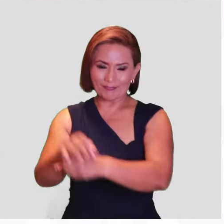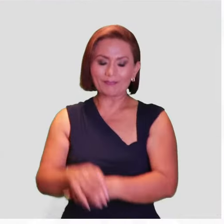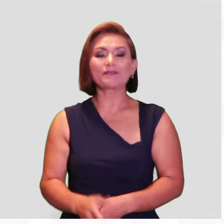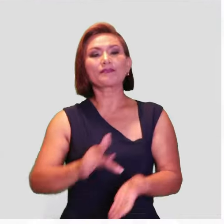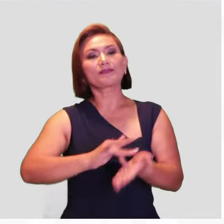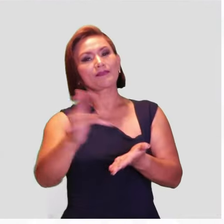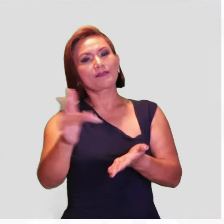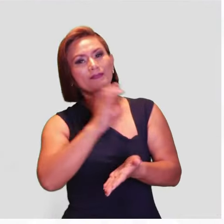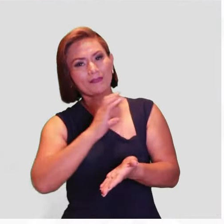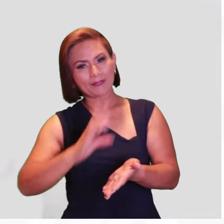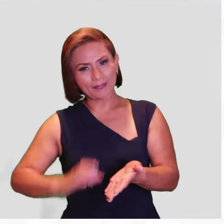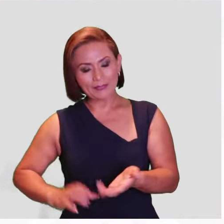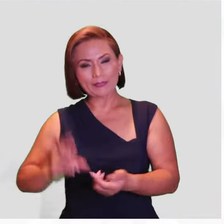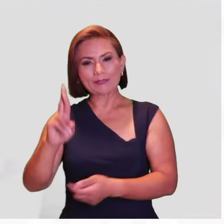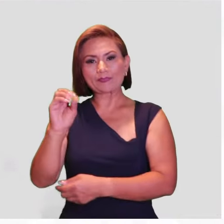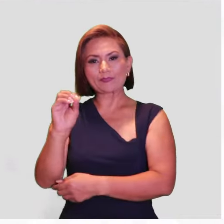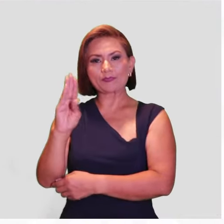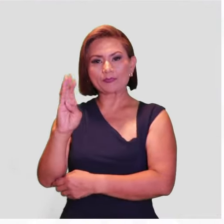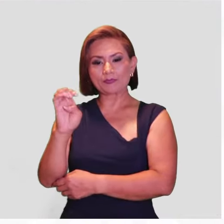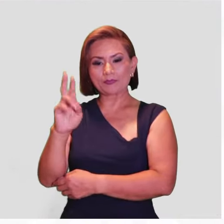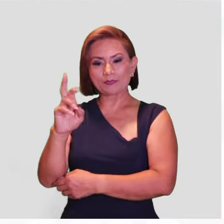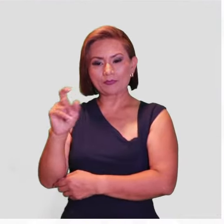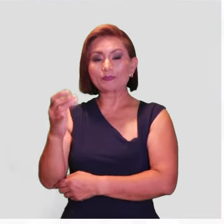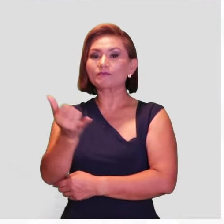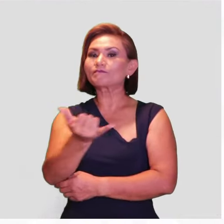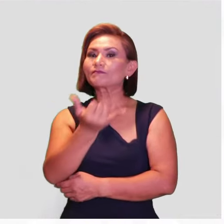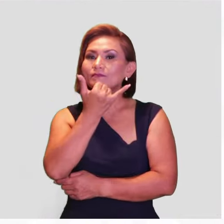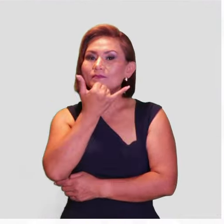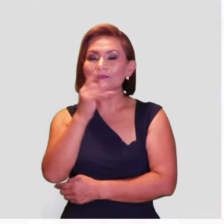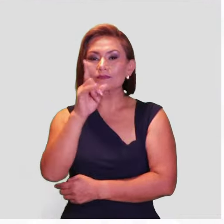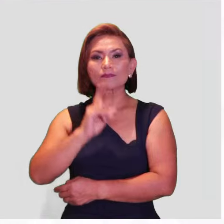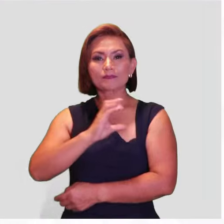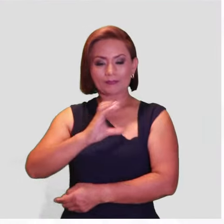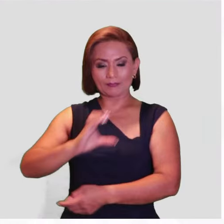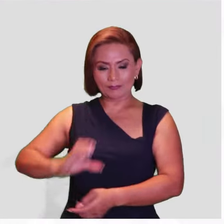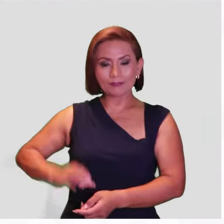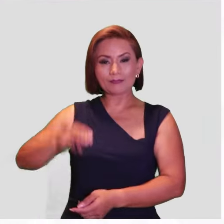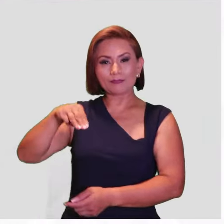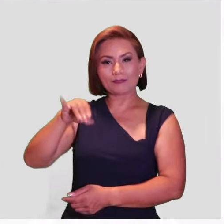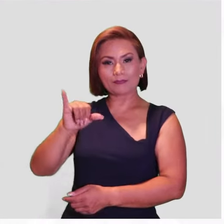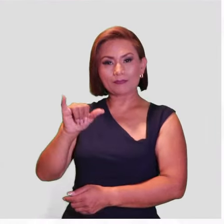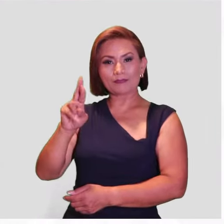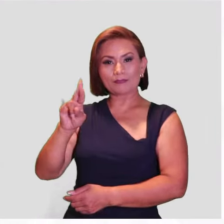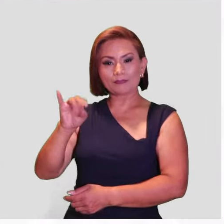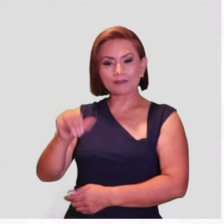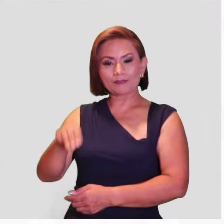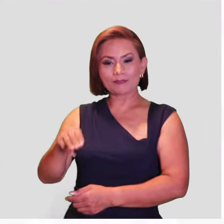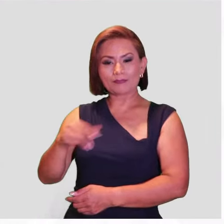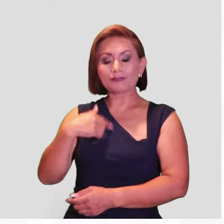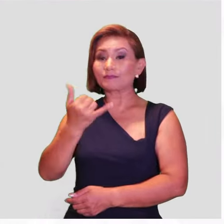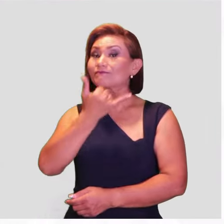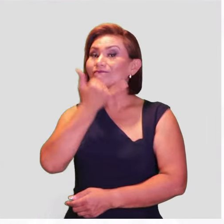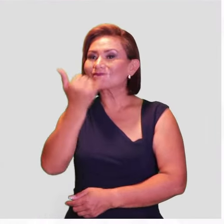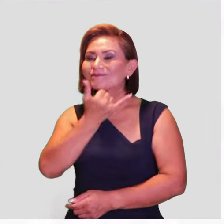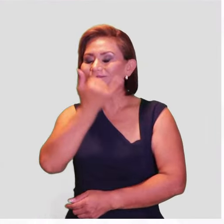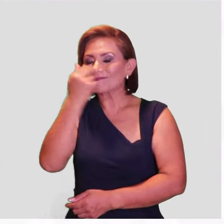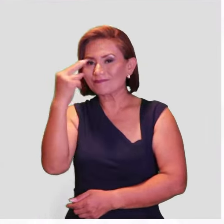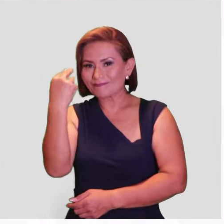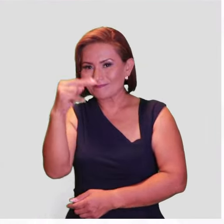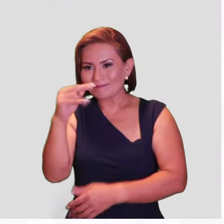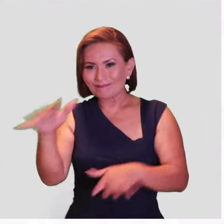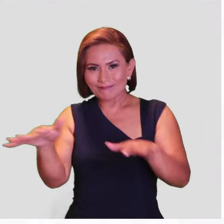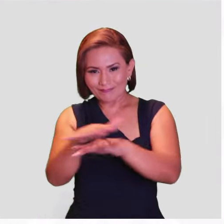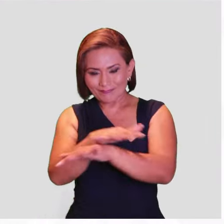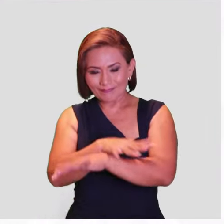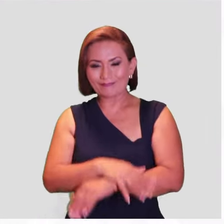Gracias, candidato Roberto Cabrera. Ofrezco una disculpa, candidata Miriam Gómez. Efectivamente, le cambié el nombre. Le ofrezco una disculpa y hago la